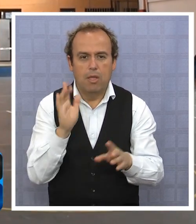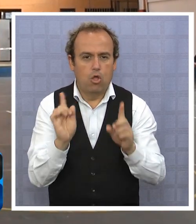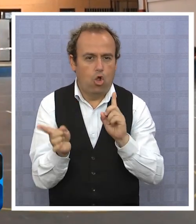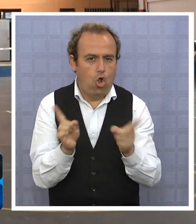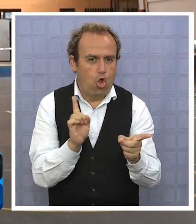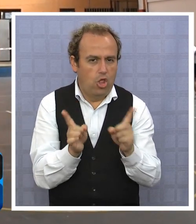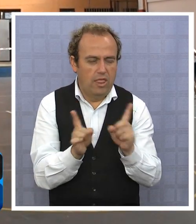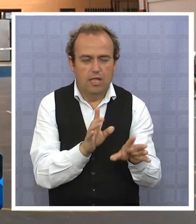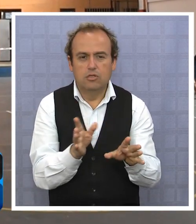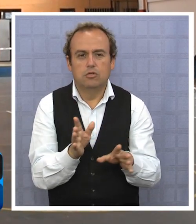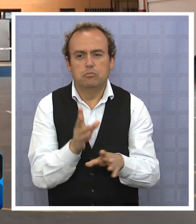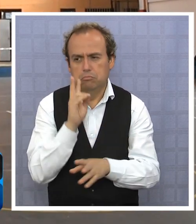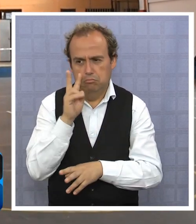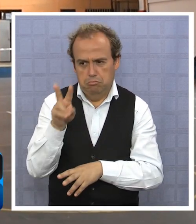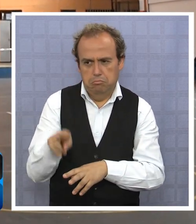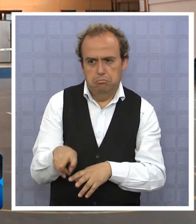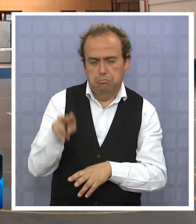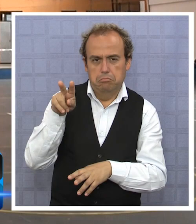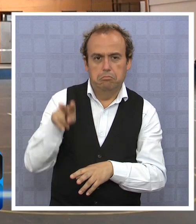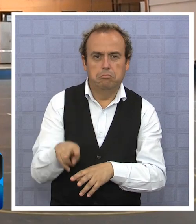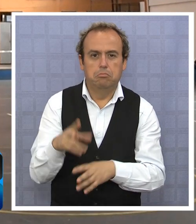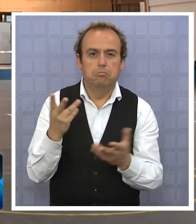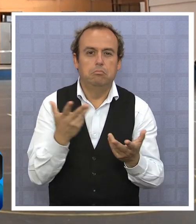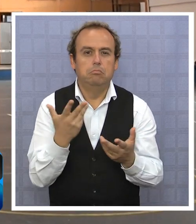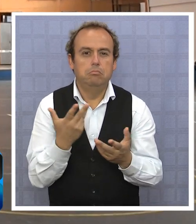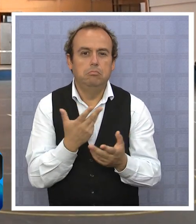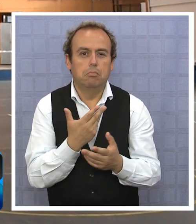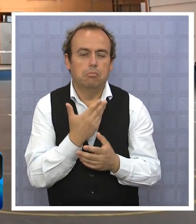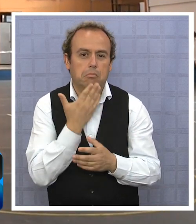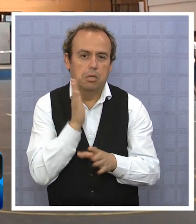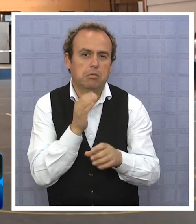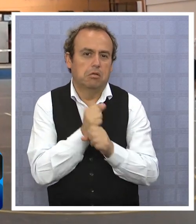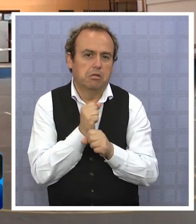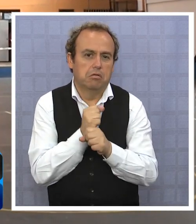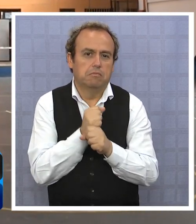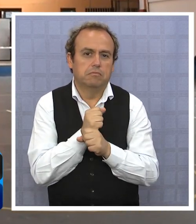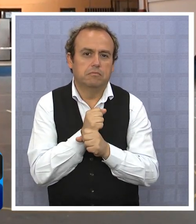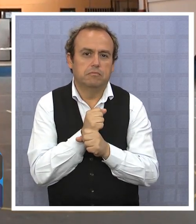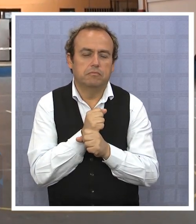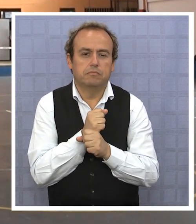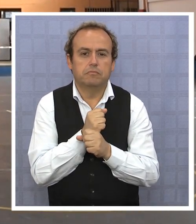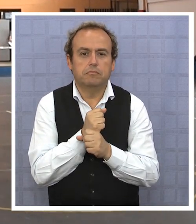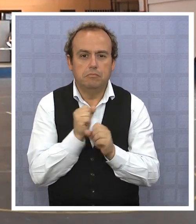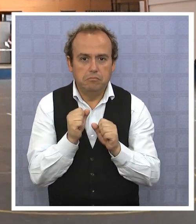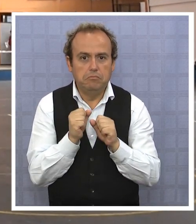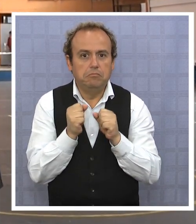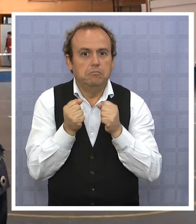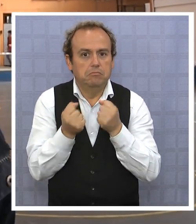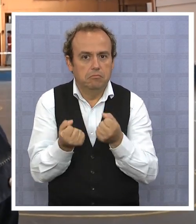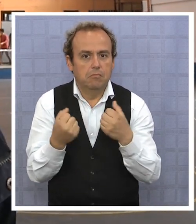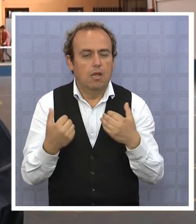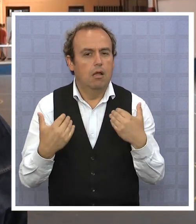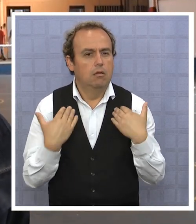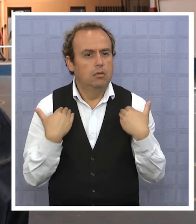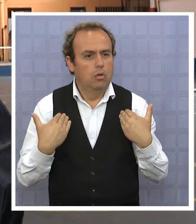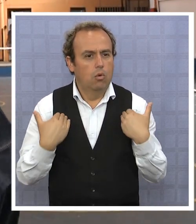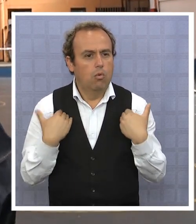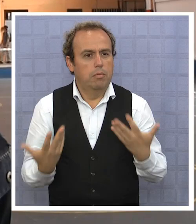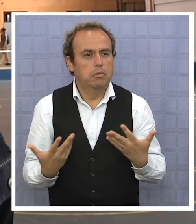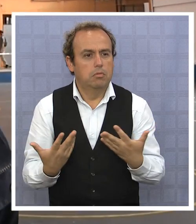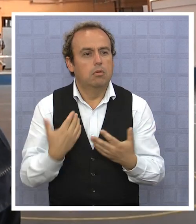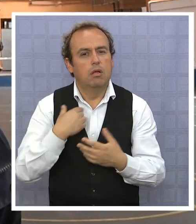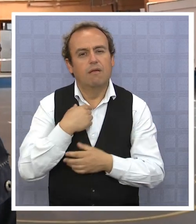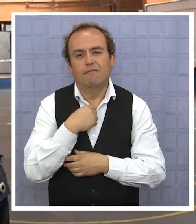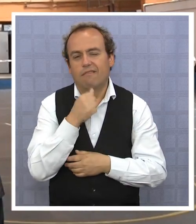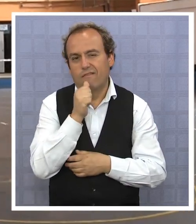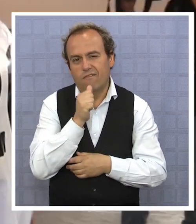coordinación, se ve un trabajo más coordinado, se ve un trabajo más potenciado físicamente. Sin embargo,